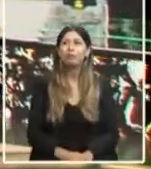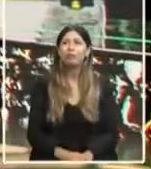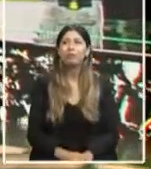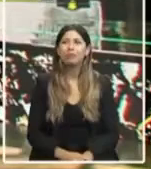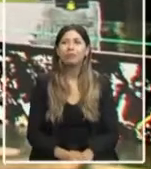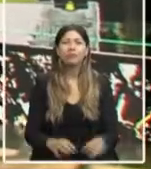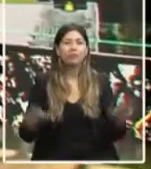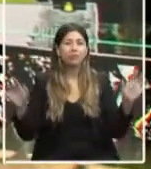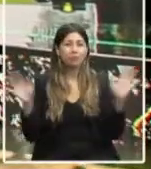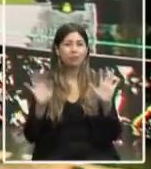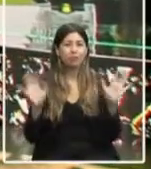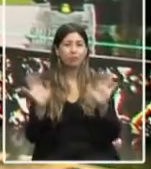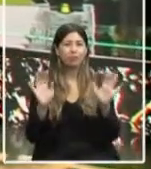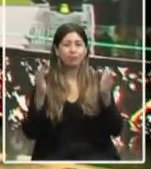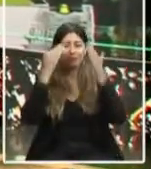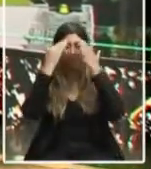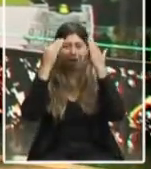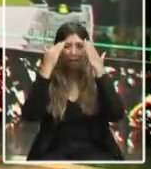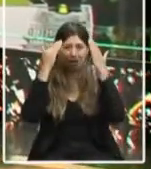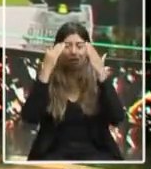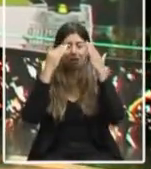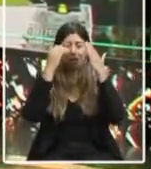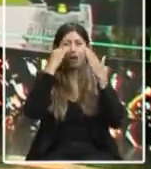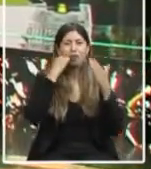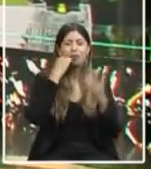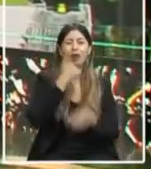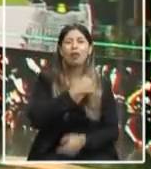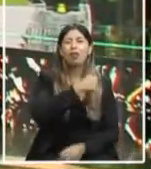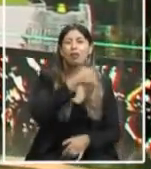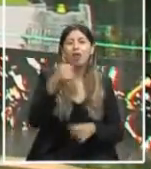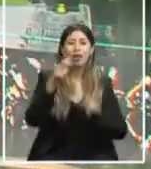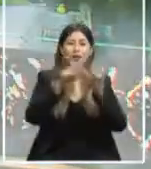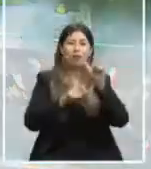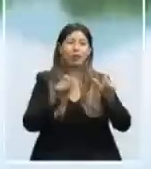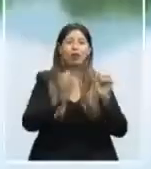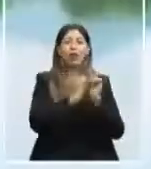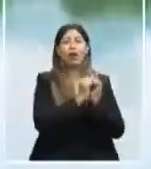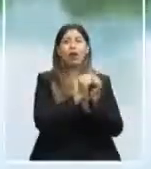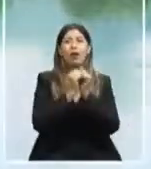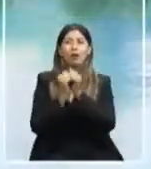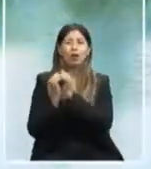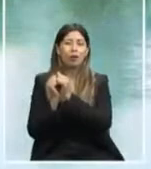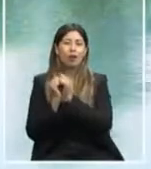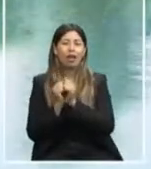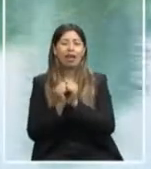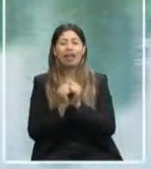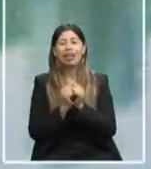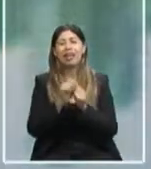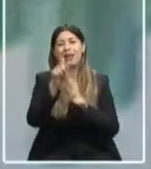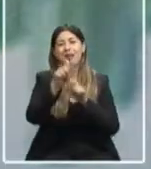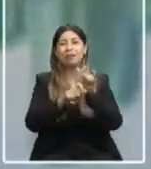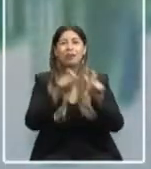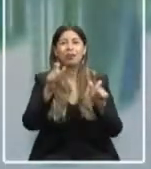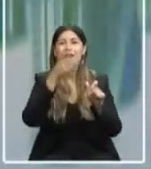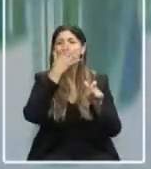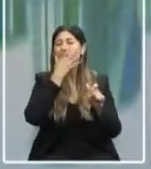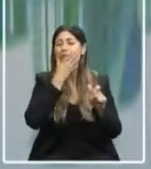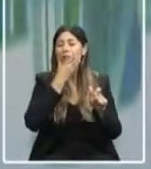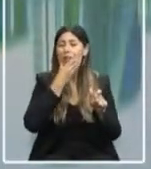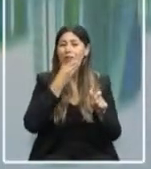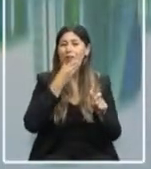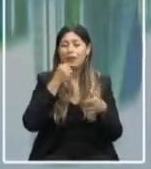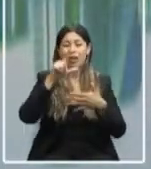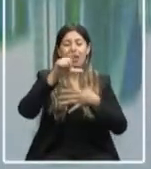Un cordial a todos mis colegas, compañeros y a la gente hermosa de América Latina que nos